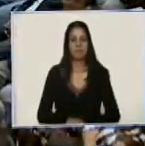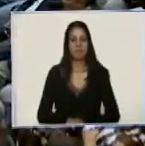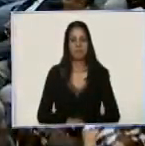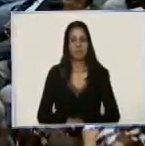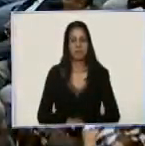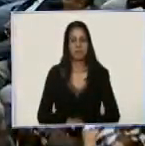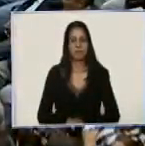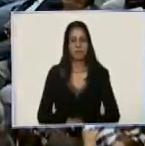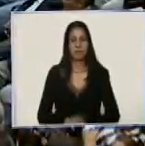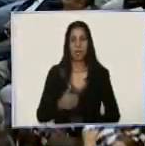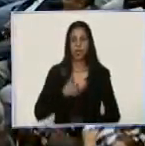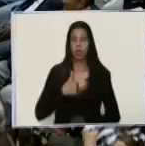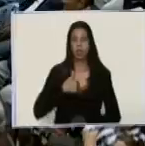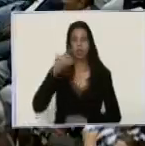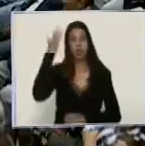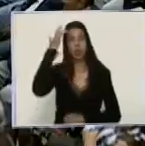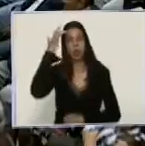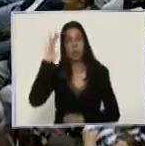Pero yo creo